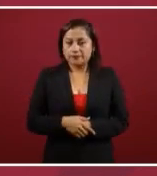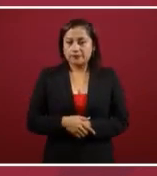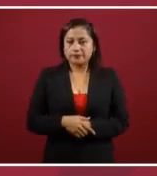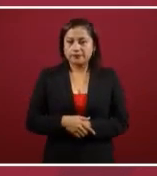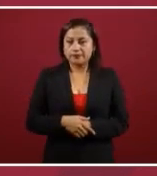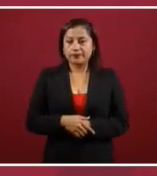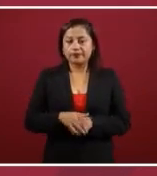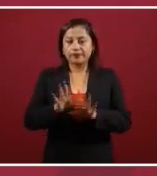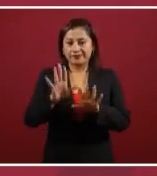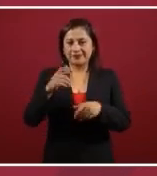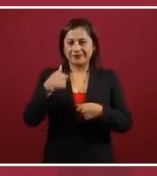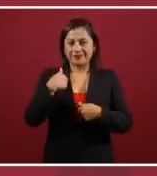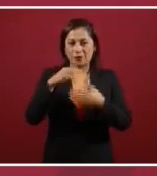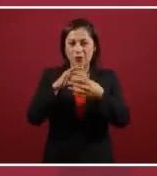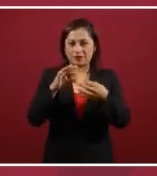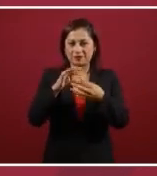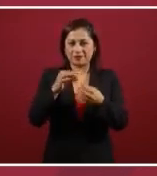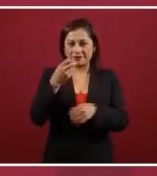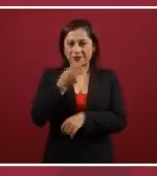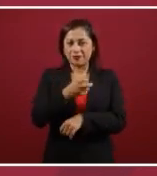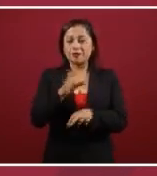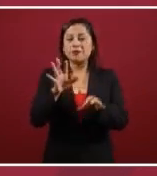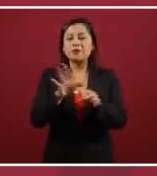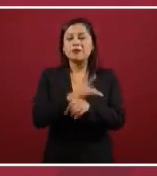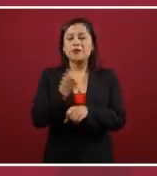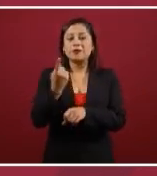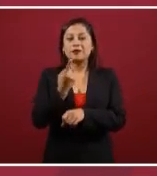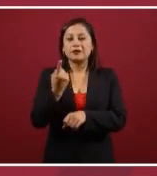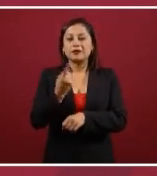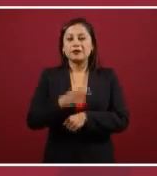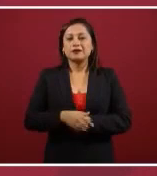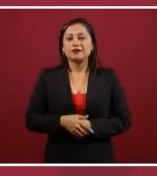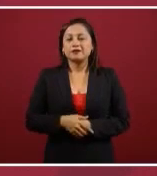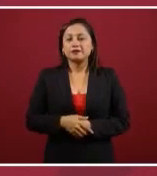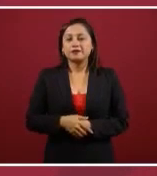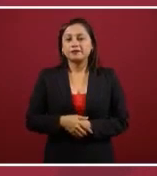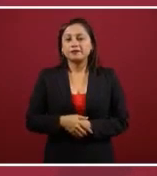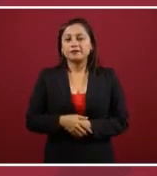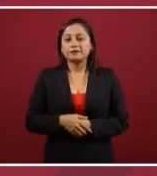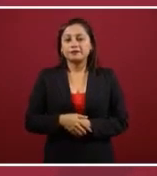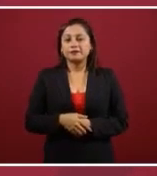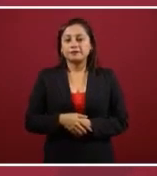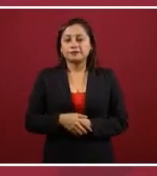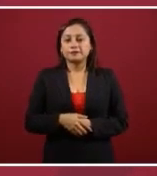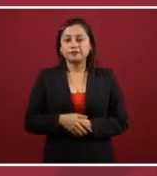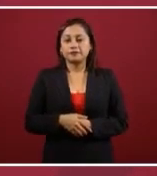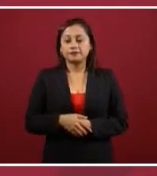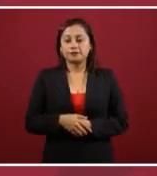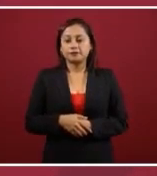Digo esto porque a veces, por